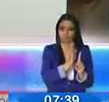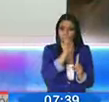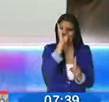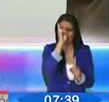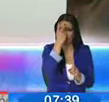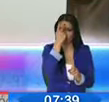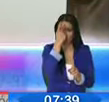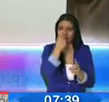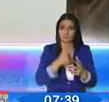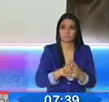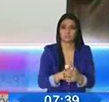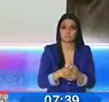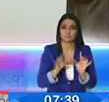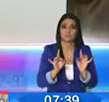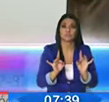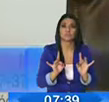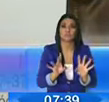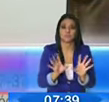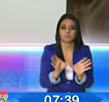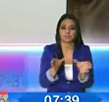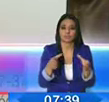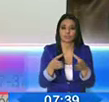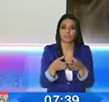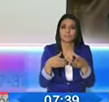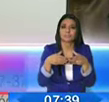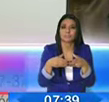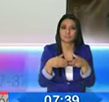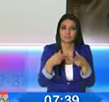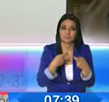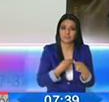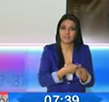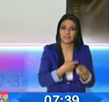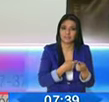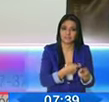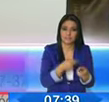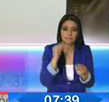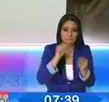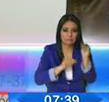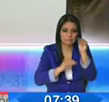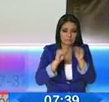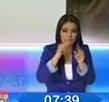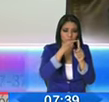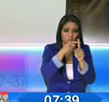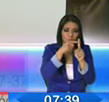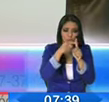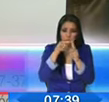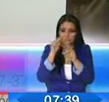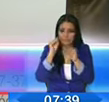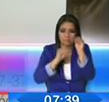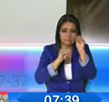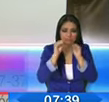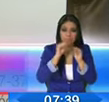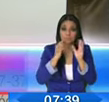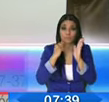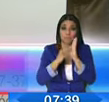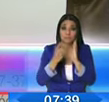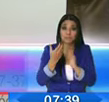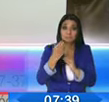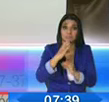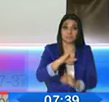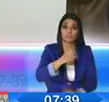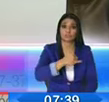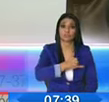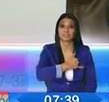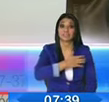desafortunadamente la comisión como yo señalé en el taller ha sumado unas cosas con otras por ejemplo la inversión en viaje y